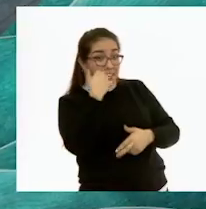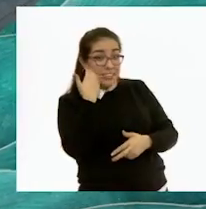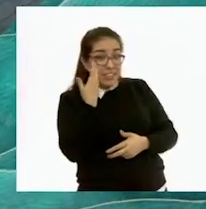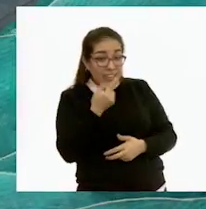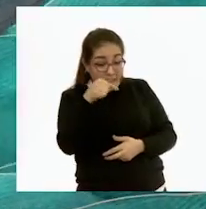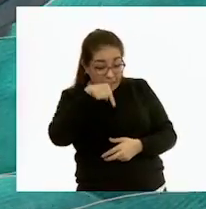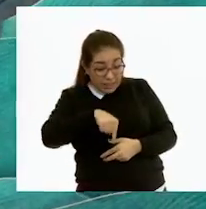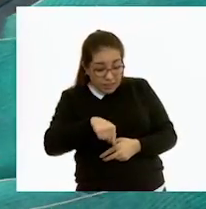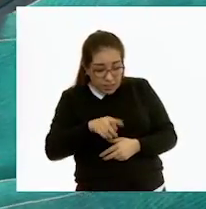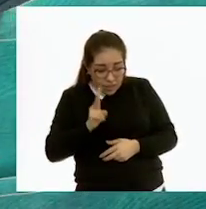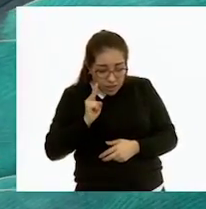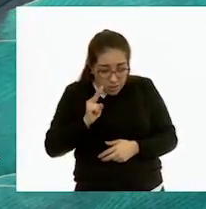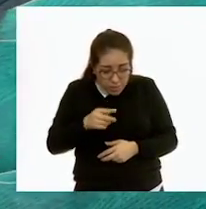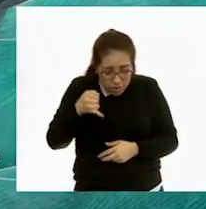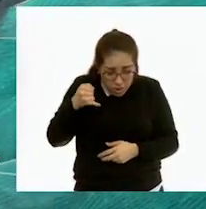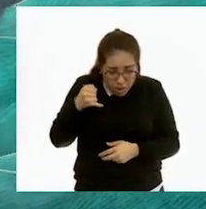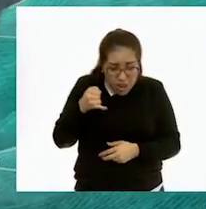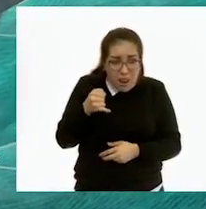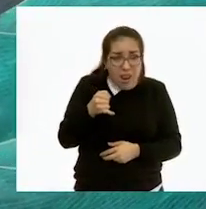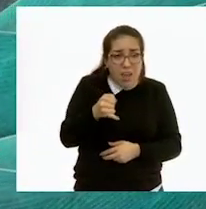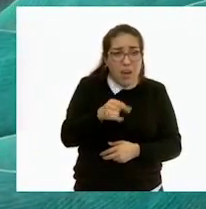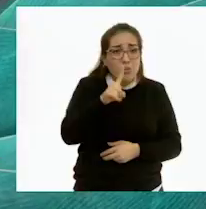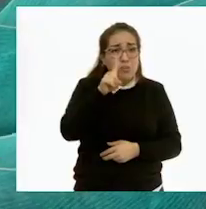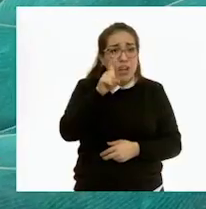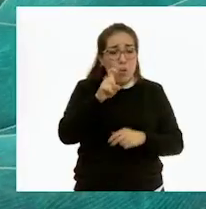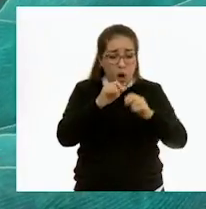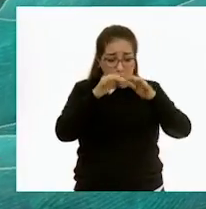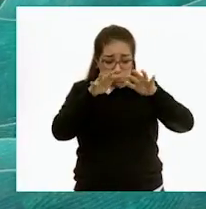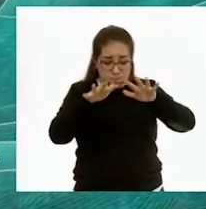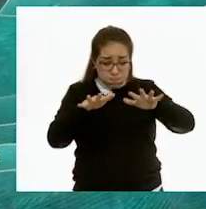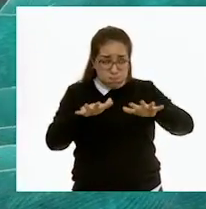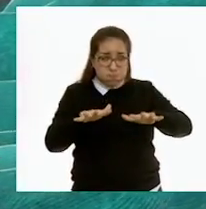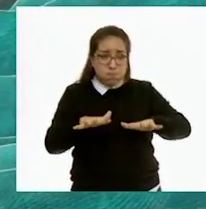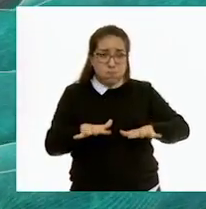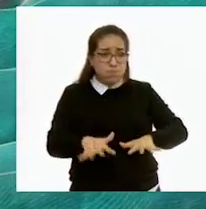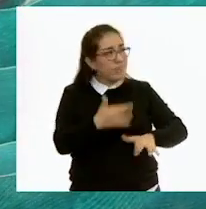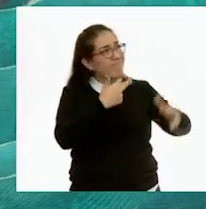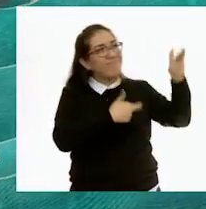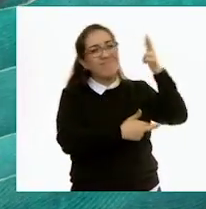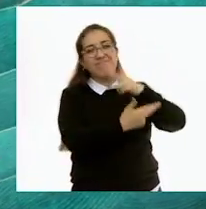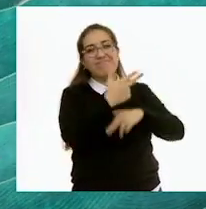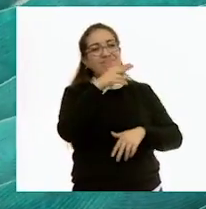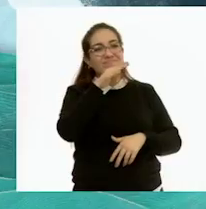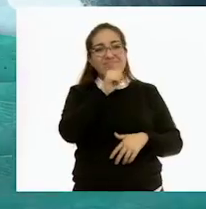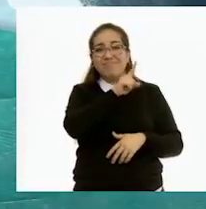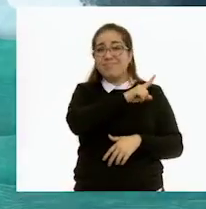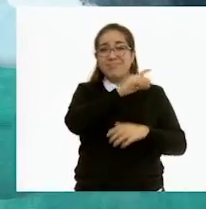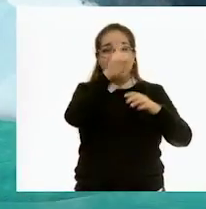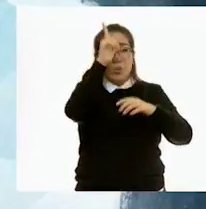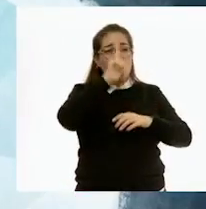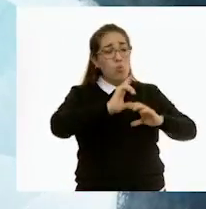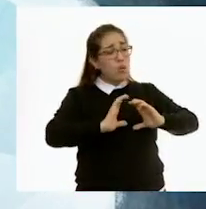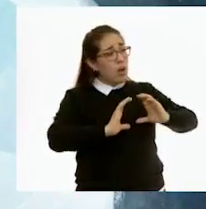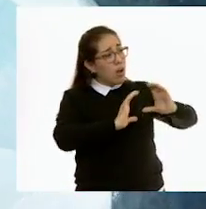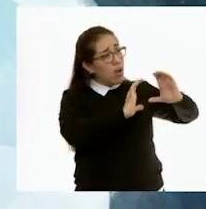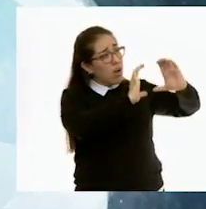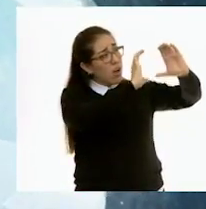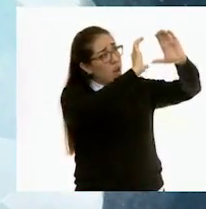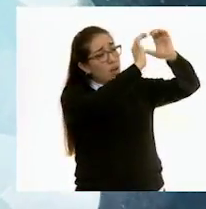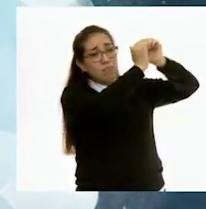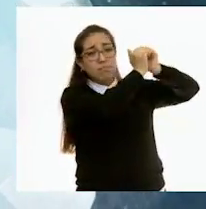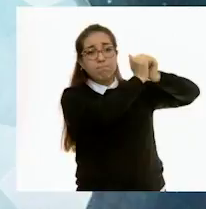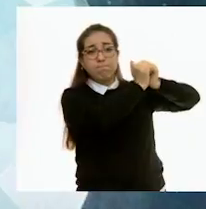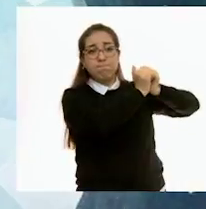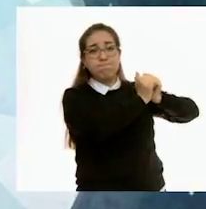oktakahon, anha tam intuhu malitzkatzay. Ani tam yabatin ehtu kapae. Hashtam tihil komba